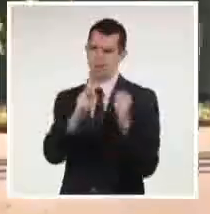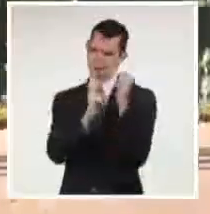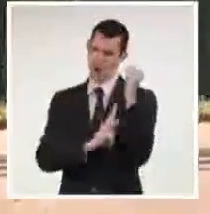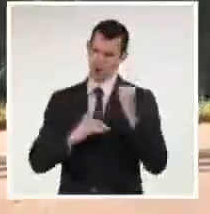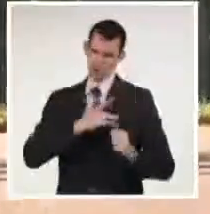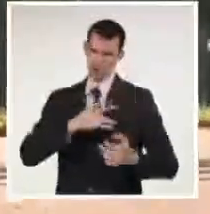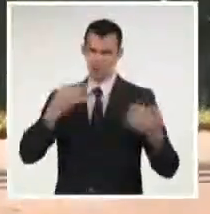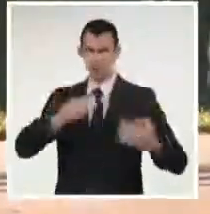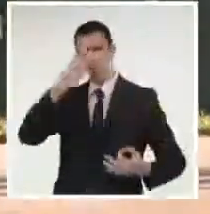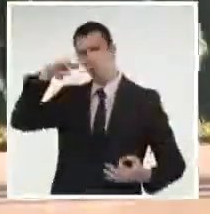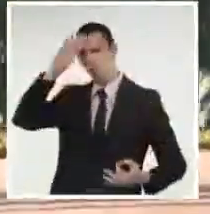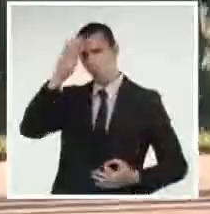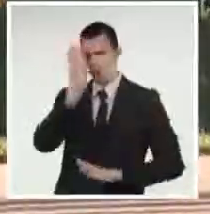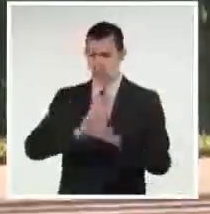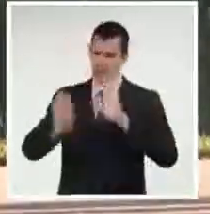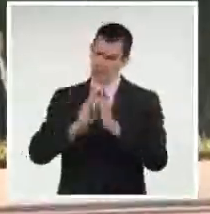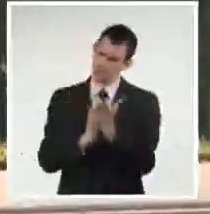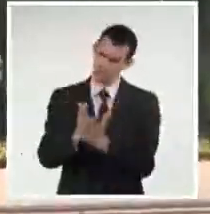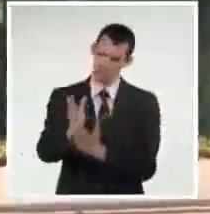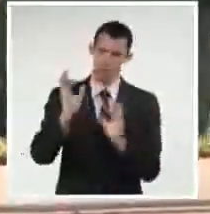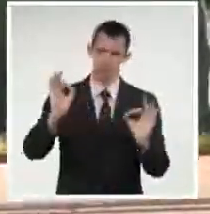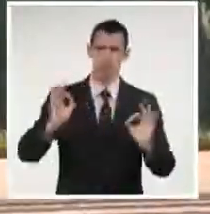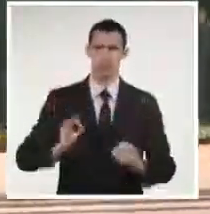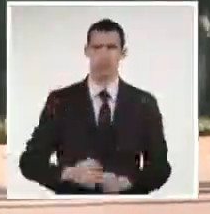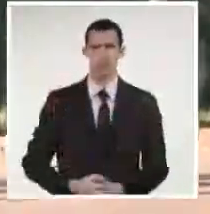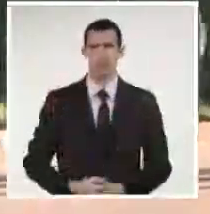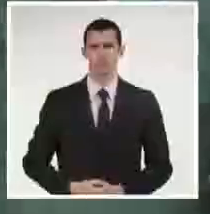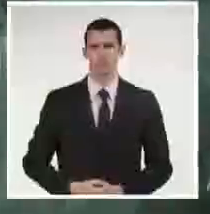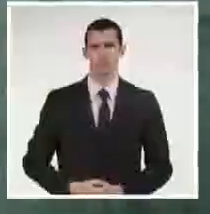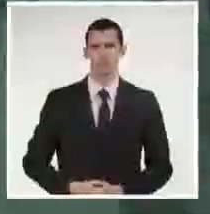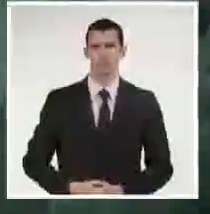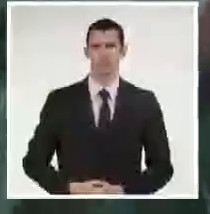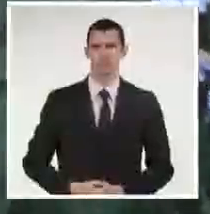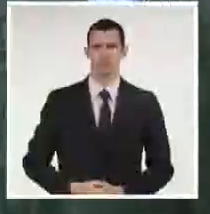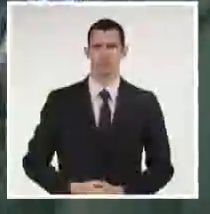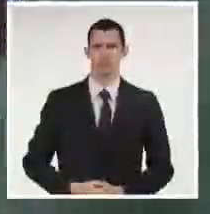Evelyn Z. Miller, Sistema Informativo de la Televisión Cubana.